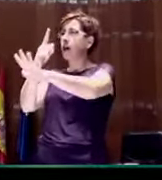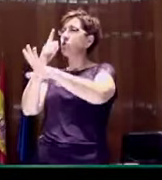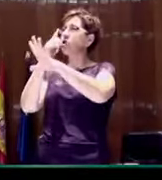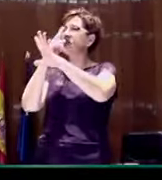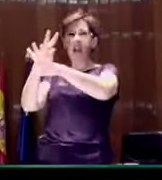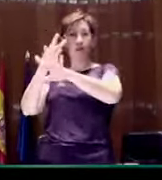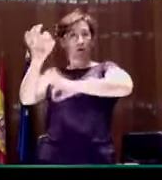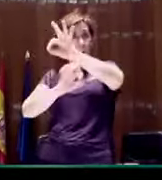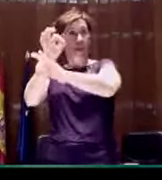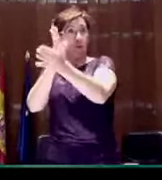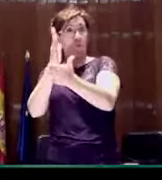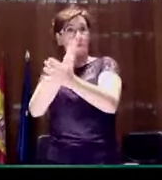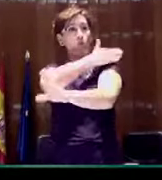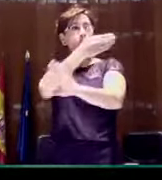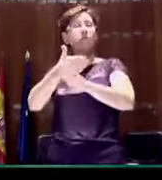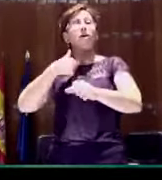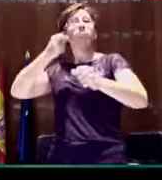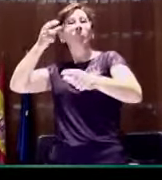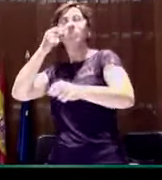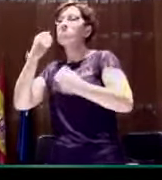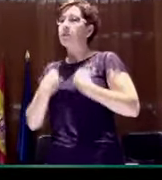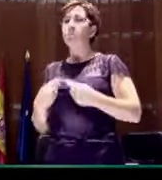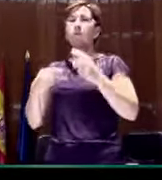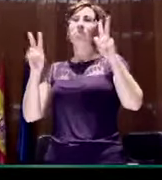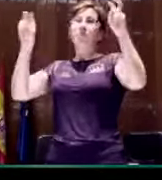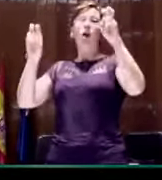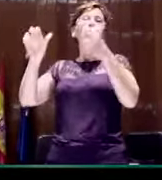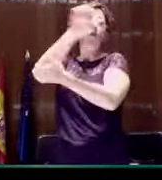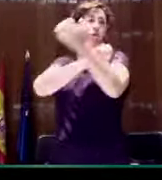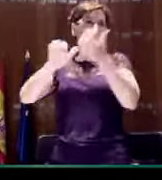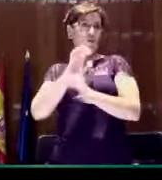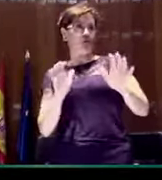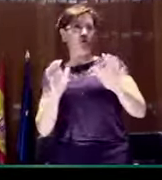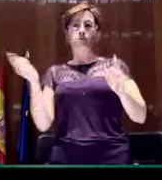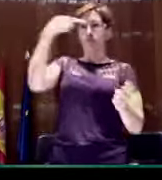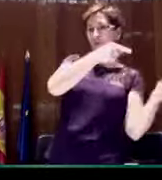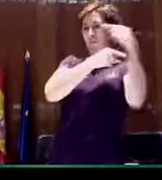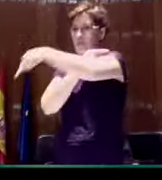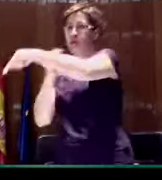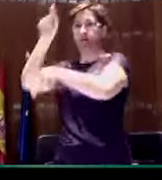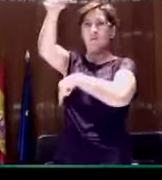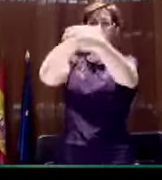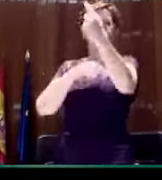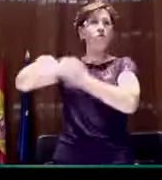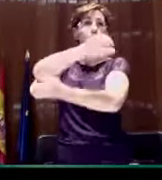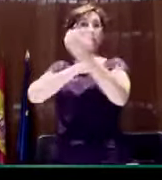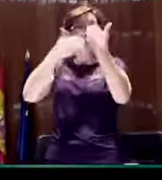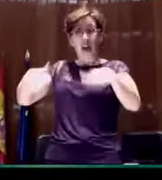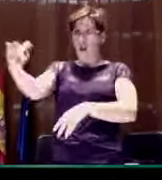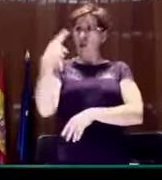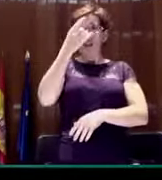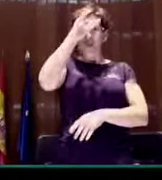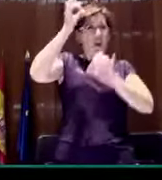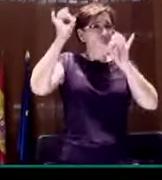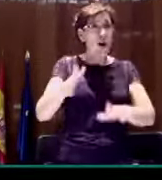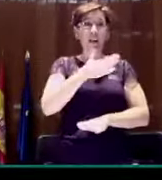cursos, uno de los grandes problemas siempre han sido los conflictos, ¿no? Conflictos con unos, con otros, incluso con la gente con la que estás, tienes las mismas ideas y quieres